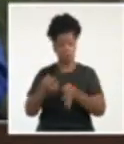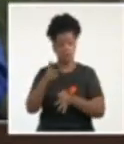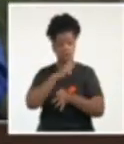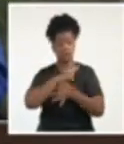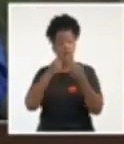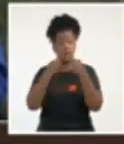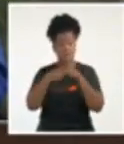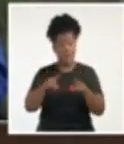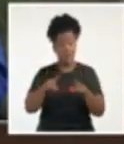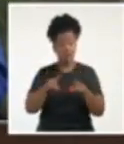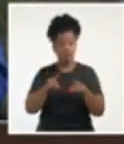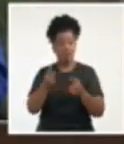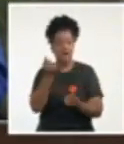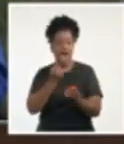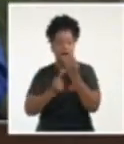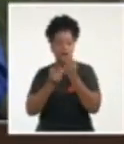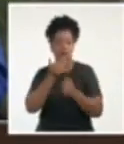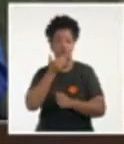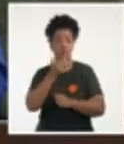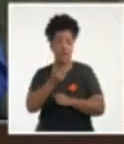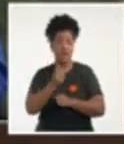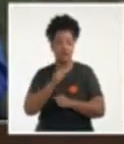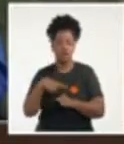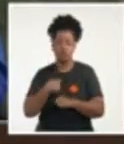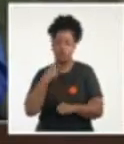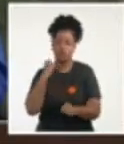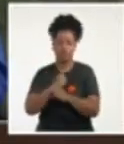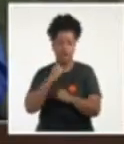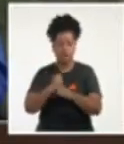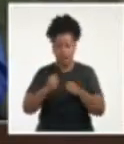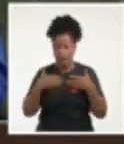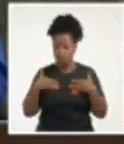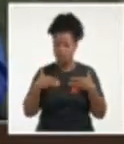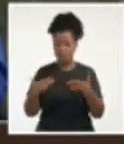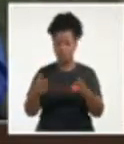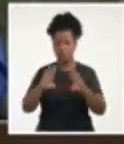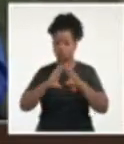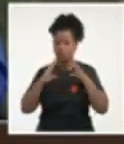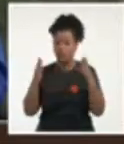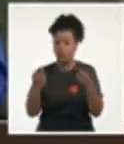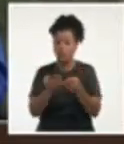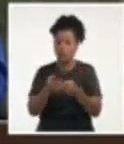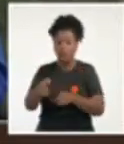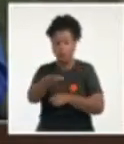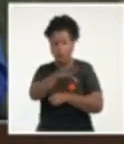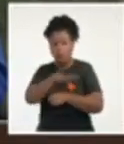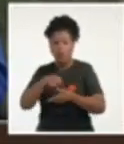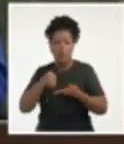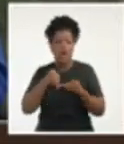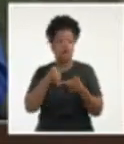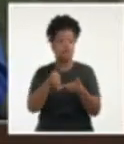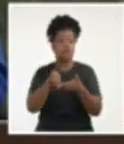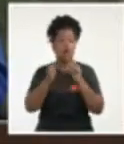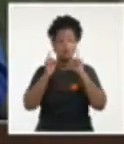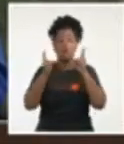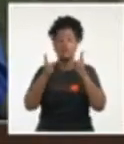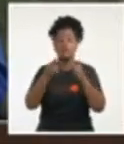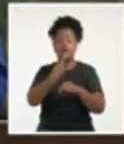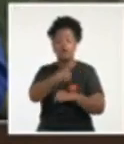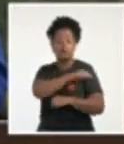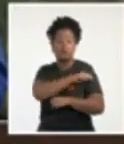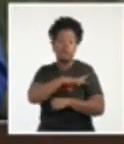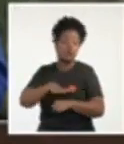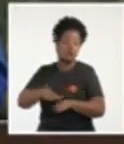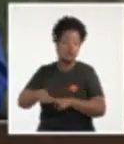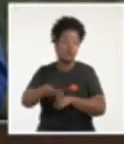capaz de trabajar con todos, de trabajar para todos, que tiene políticas públicas que tienen un impacto